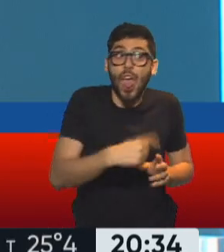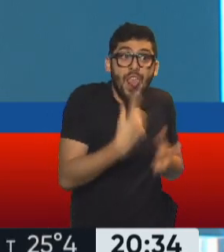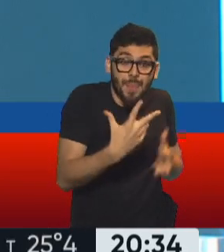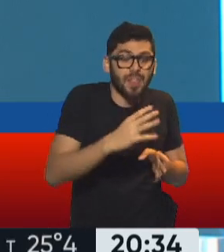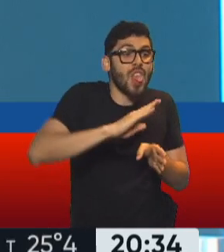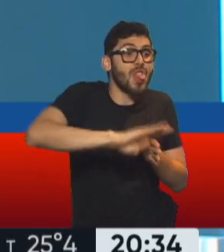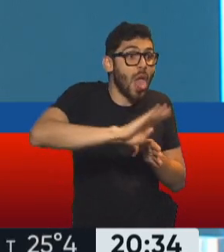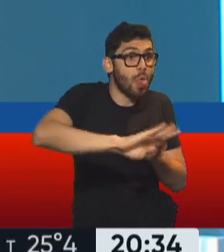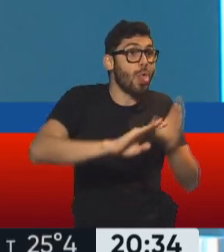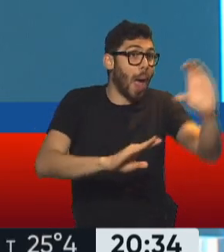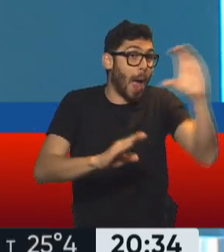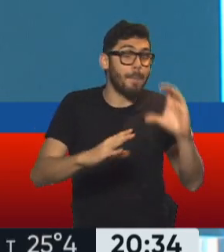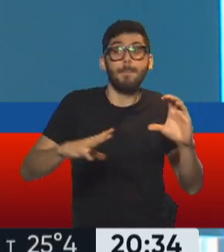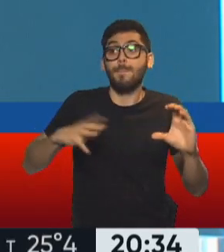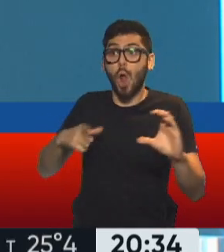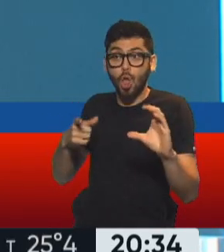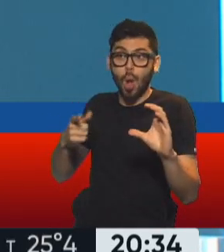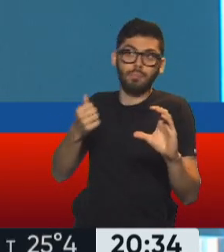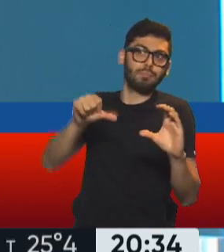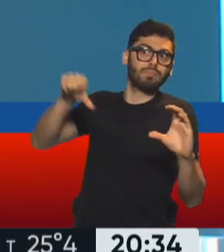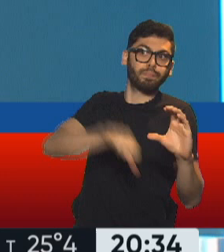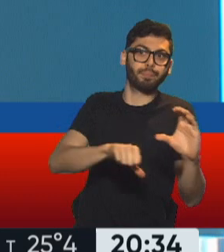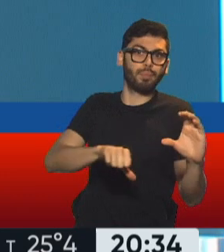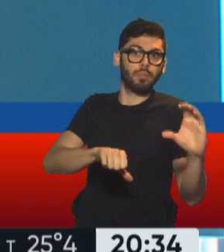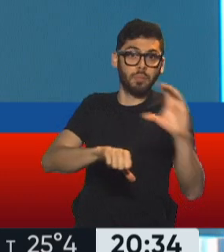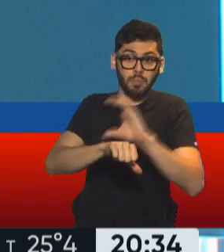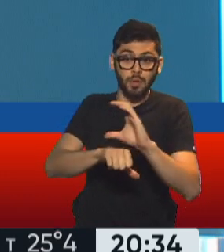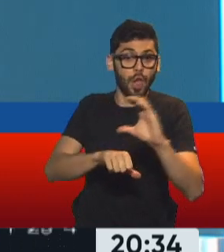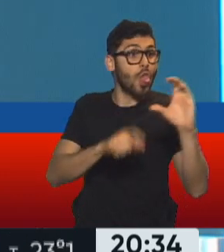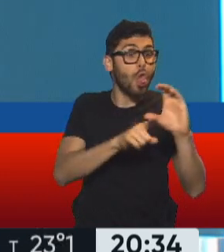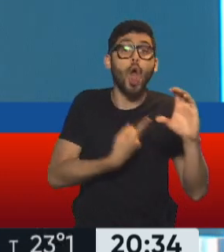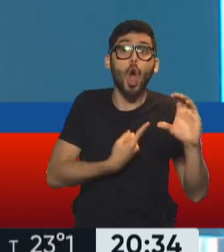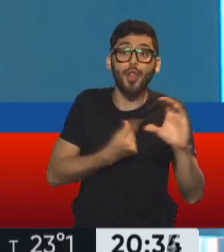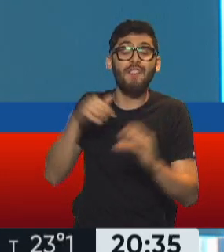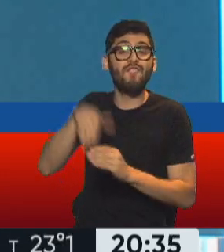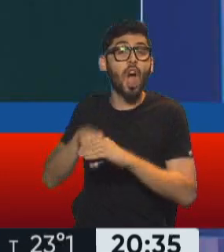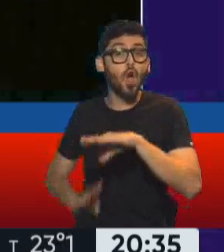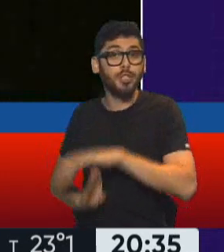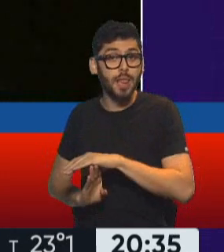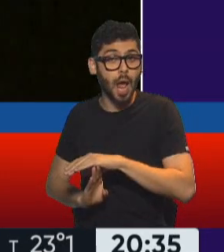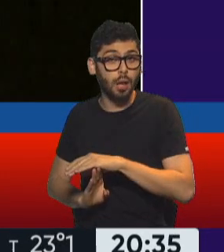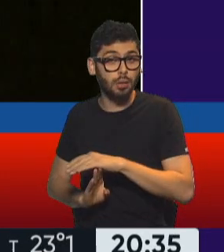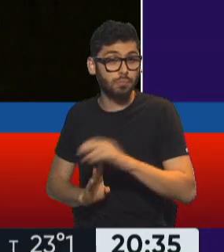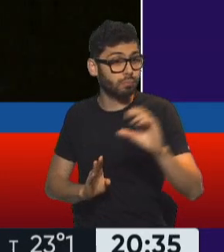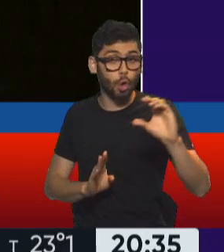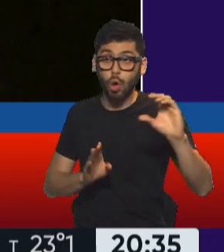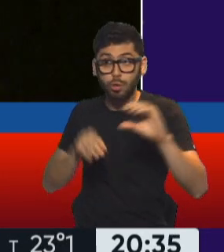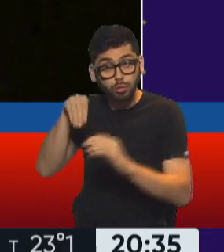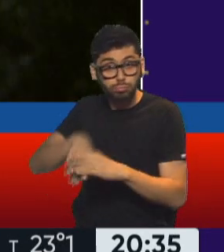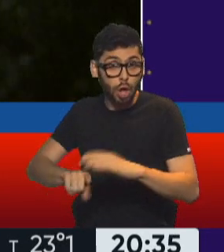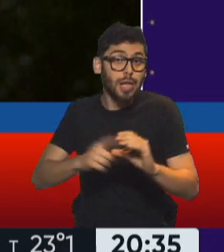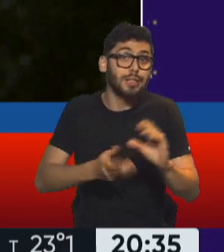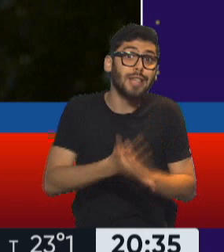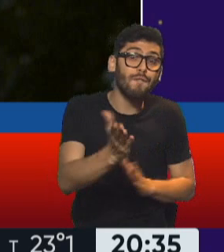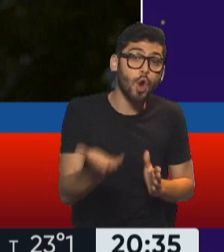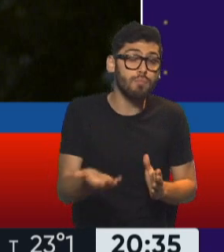para financiar el déficit, los dólares se tendrían que haber quedado en el Banco Central. Pero los dólares se fueron, ¿correcto? O sea,